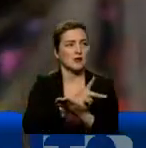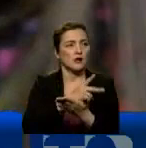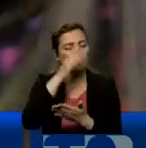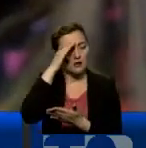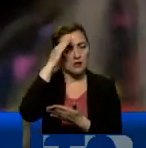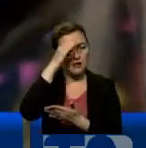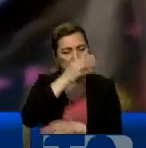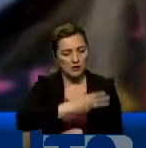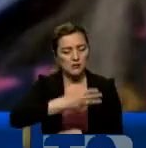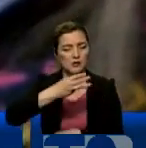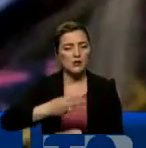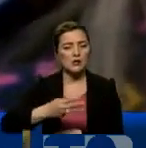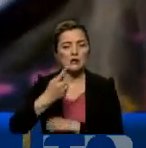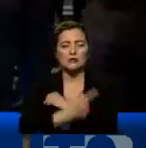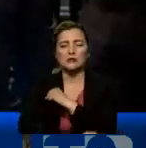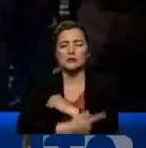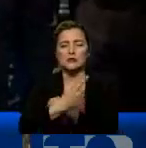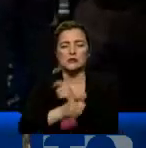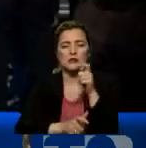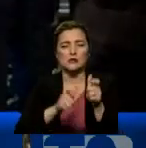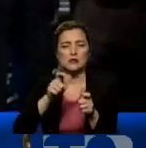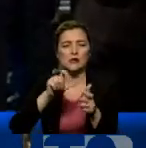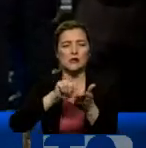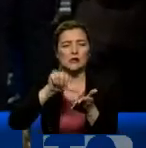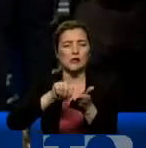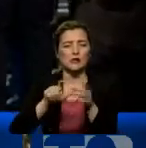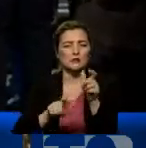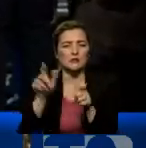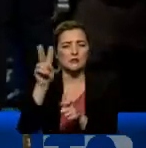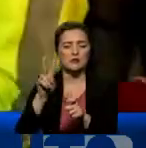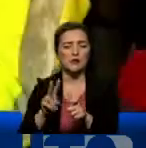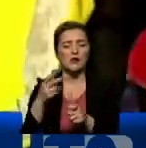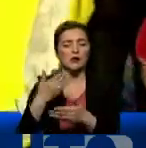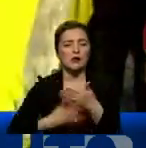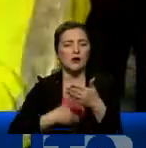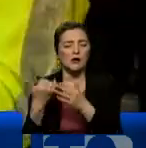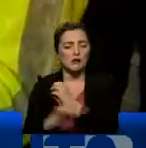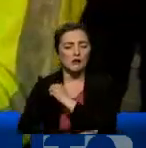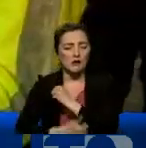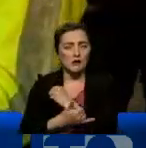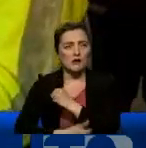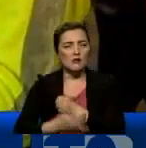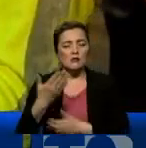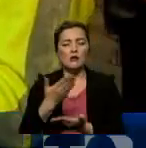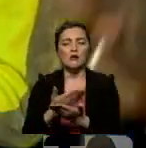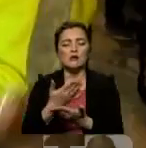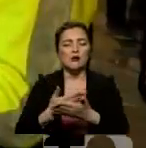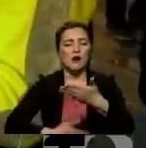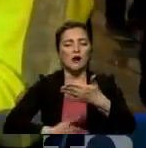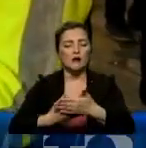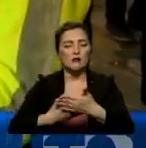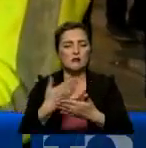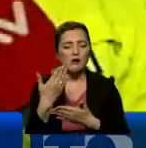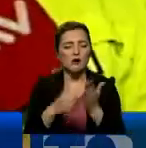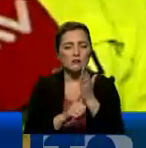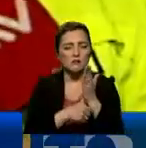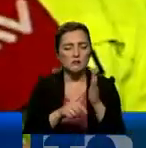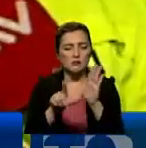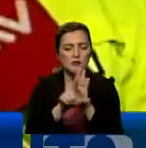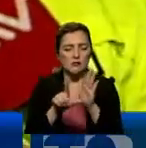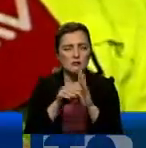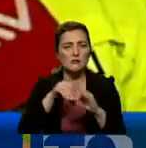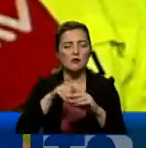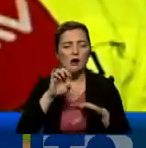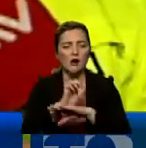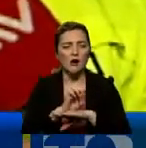de Migración, sancionó a 20 ciudadanos por no presentar documentos que avalen su estado legal en el país. que